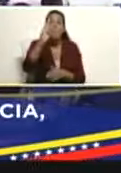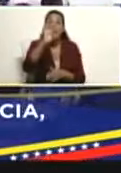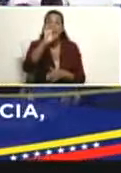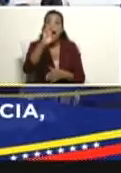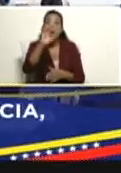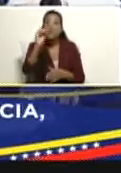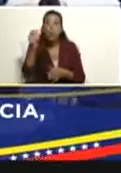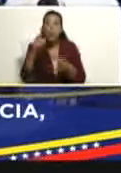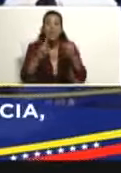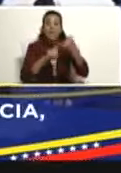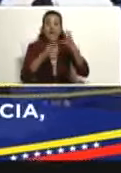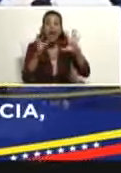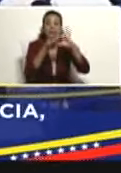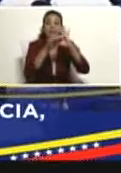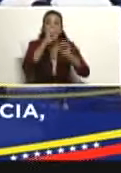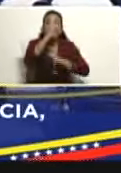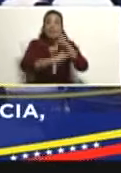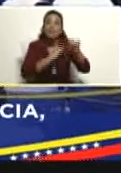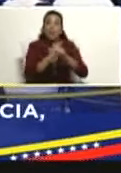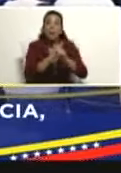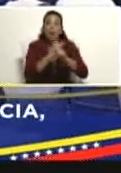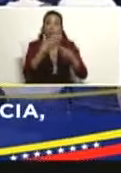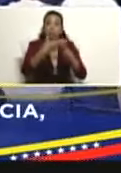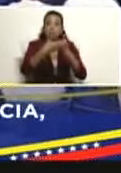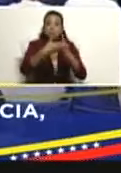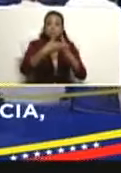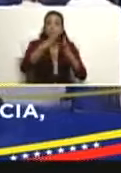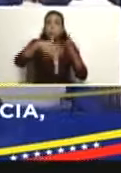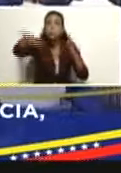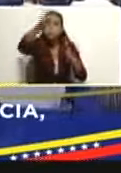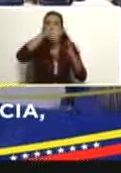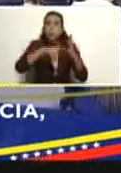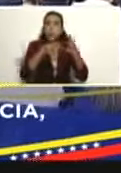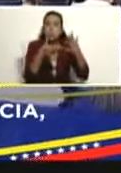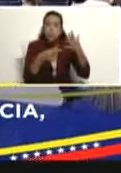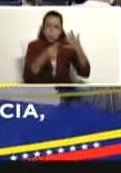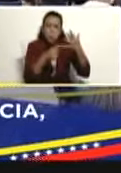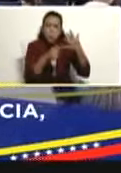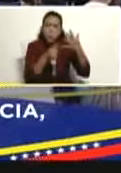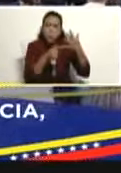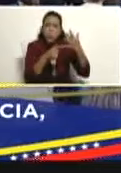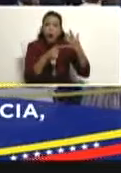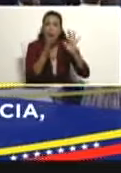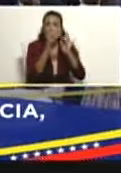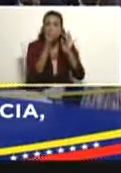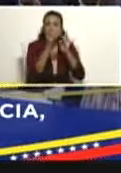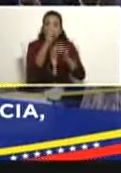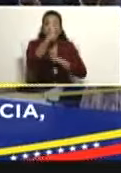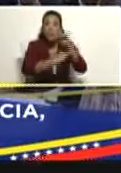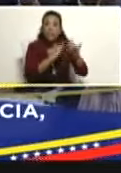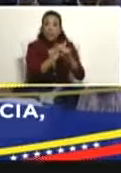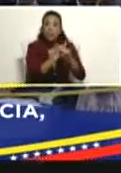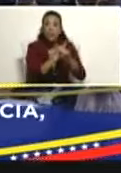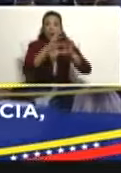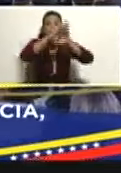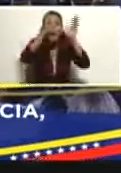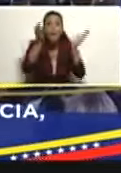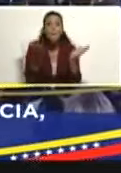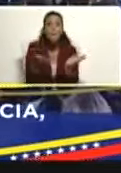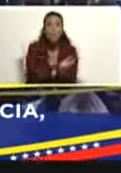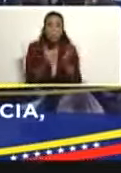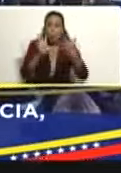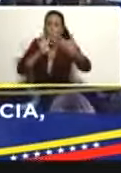alianzas internacionales. Gracias, presidente. Este vértice, por supuesto, es el vértice del mundo